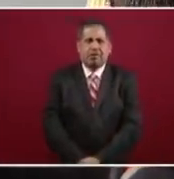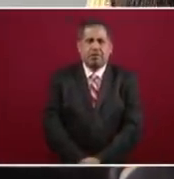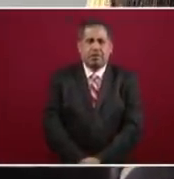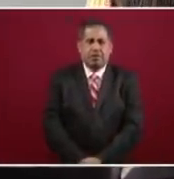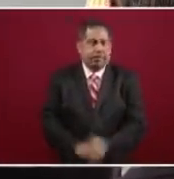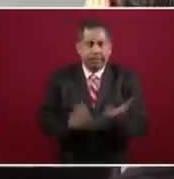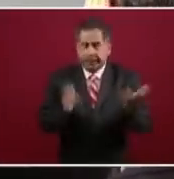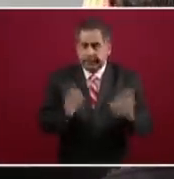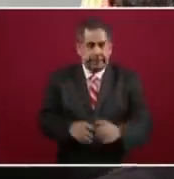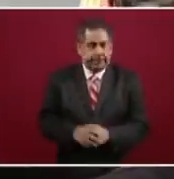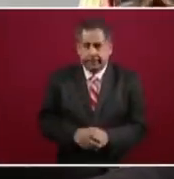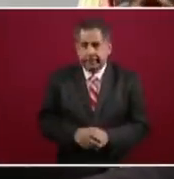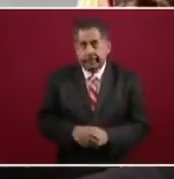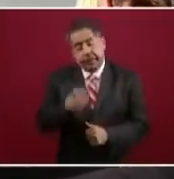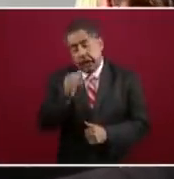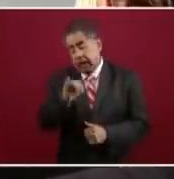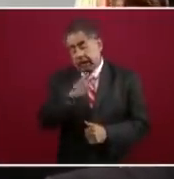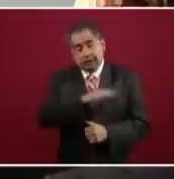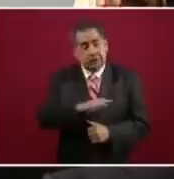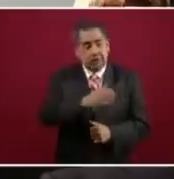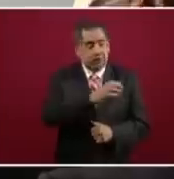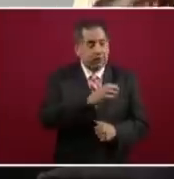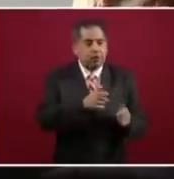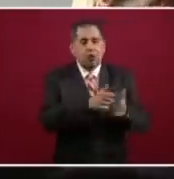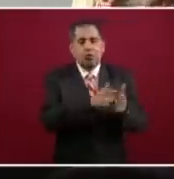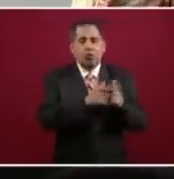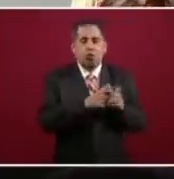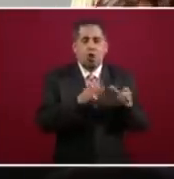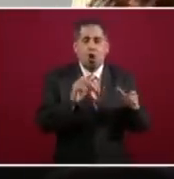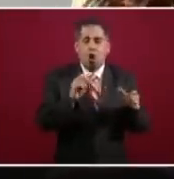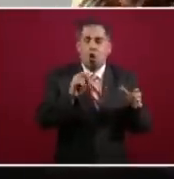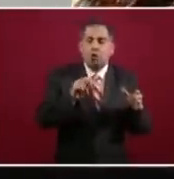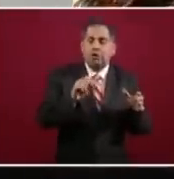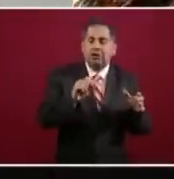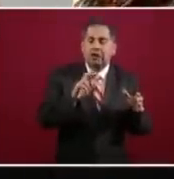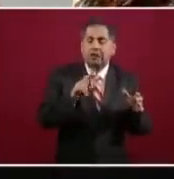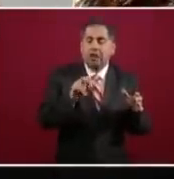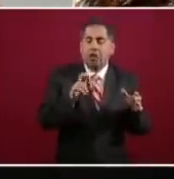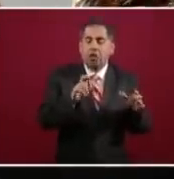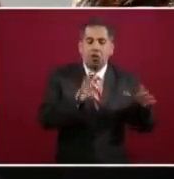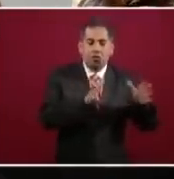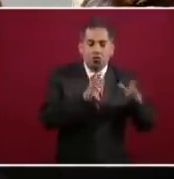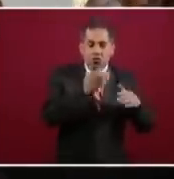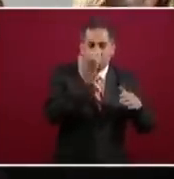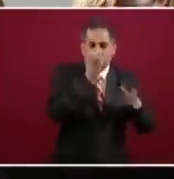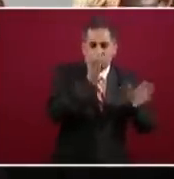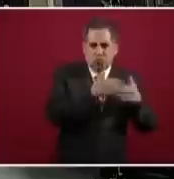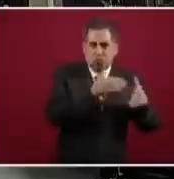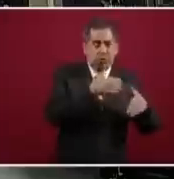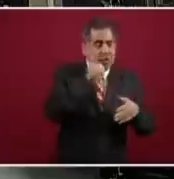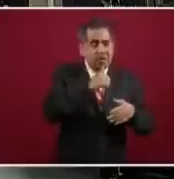pero bueno así es el conservadurismo siempre ha sido así